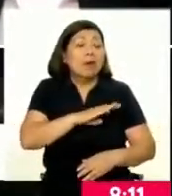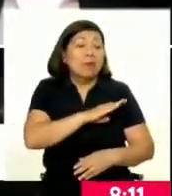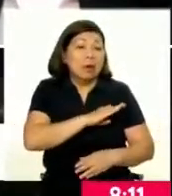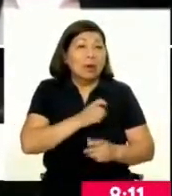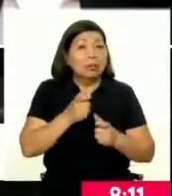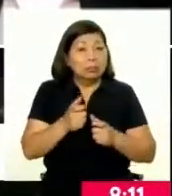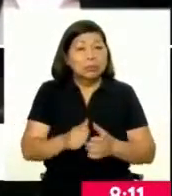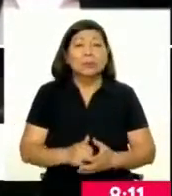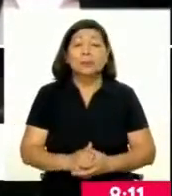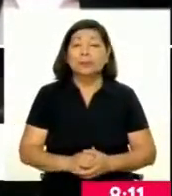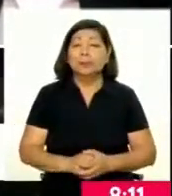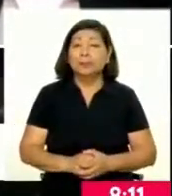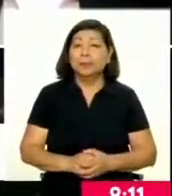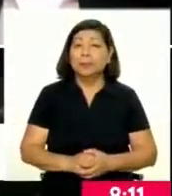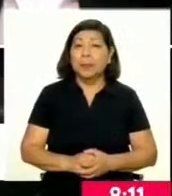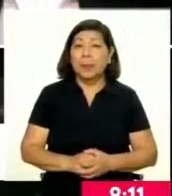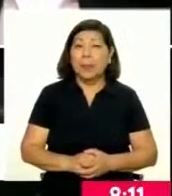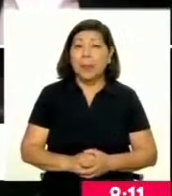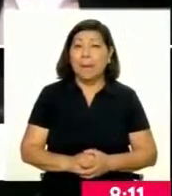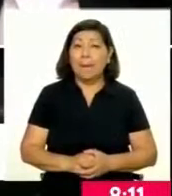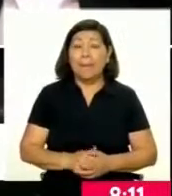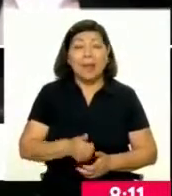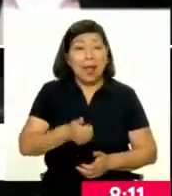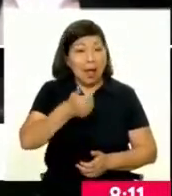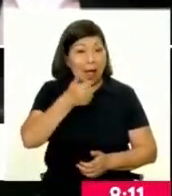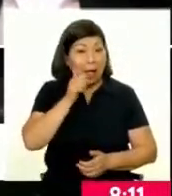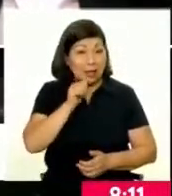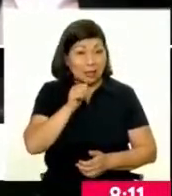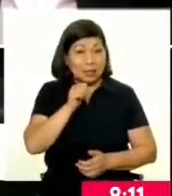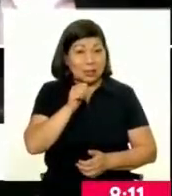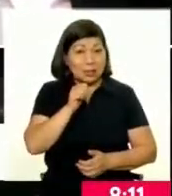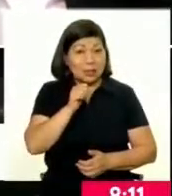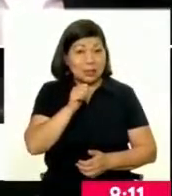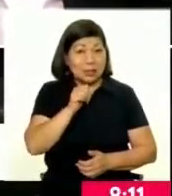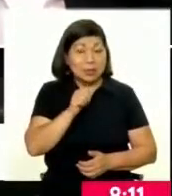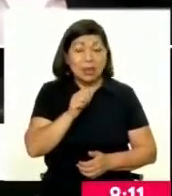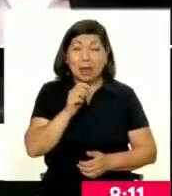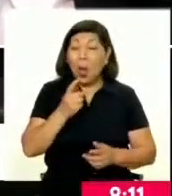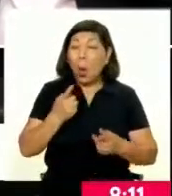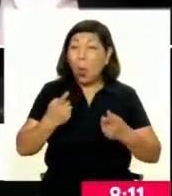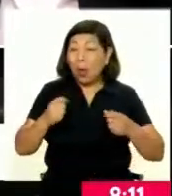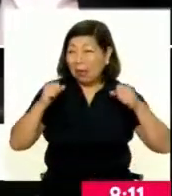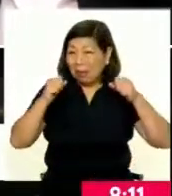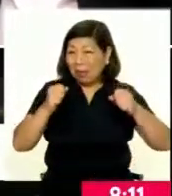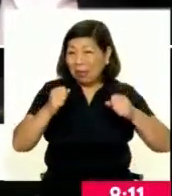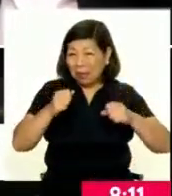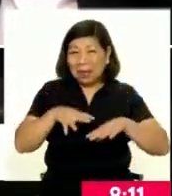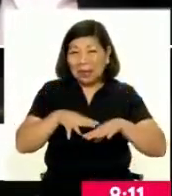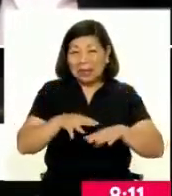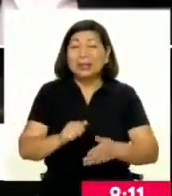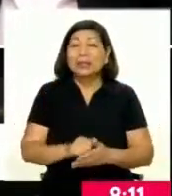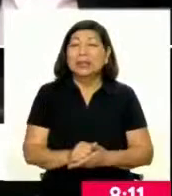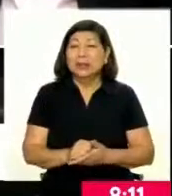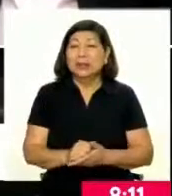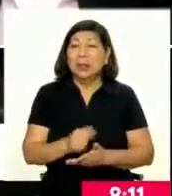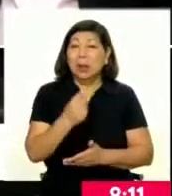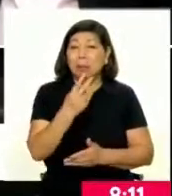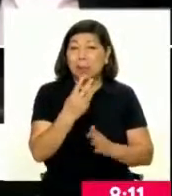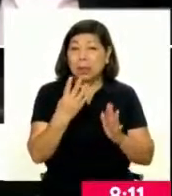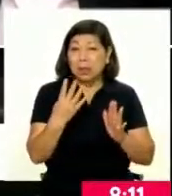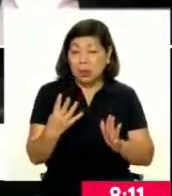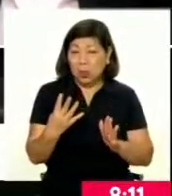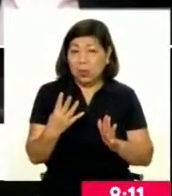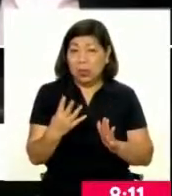Público. El día de ayer, tras estos actos vandálicos, como usted lo señala, ha habido